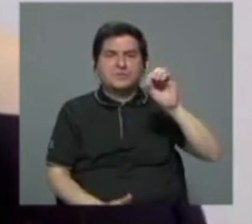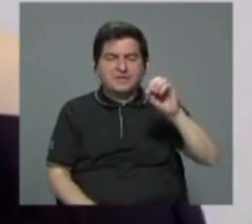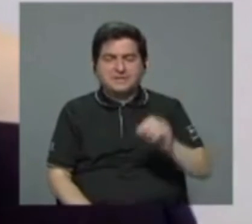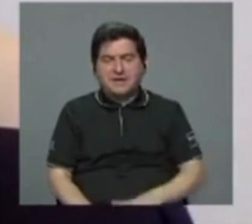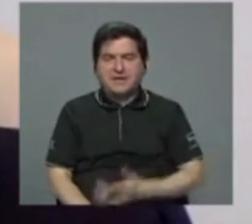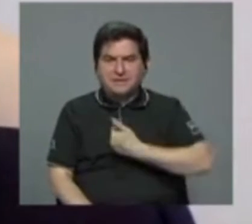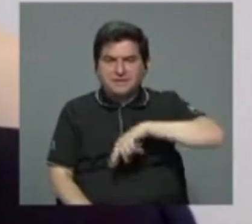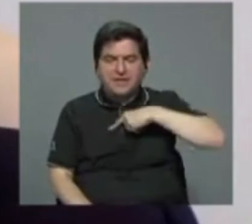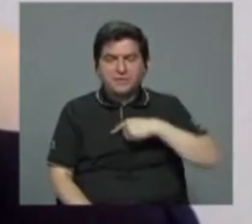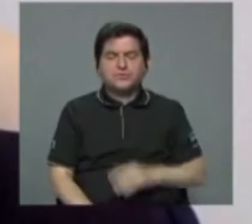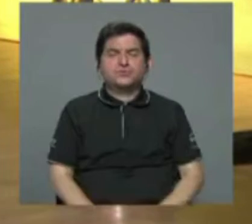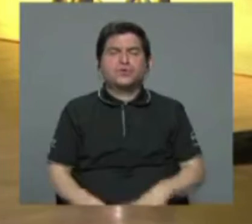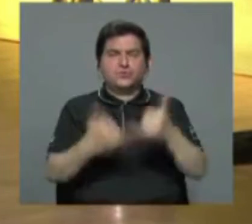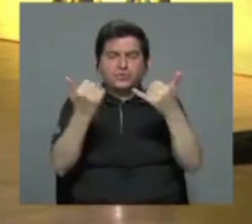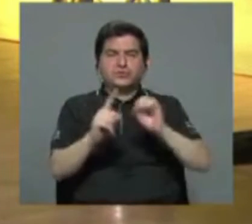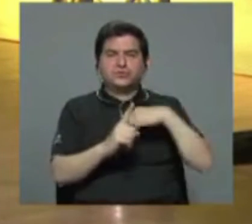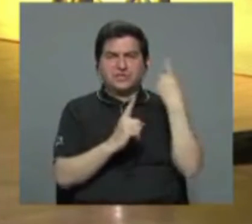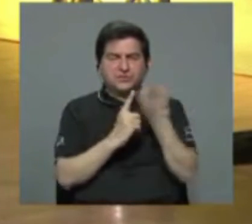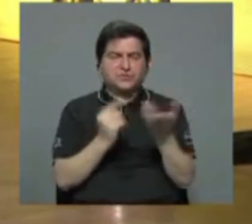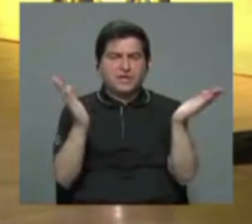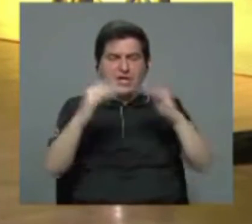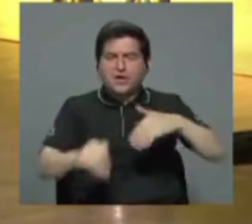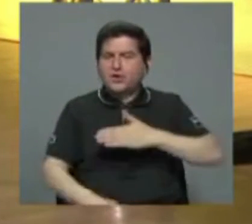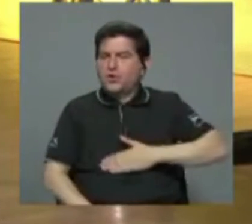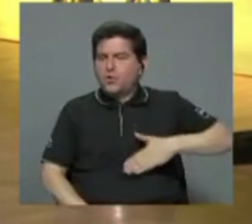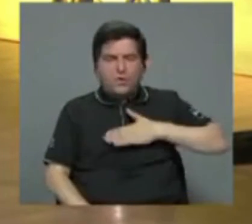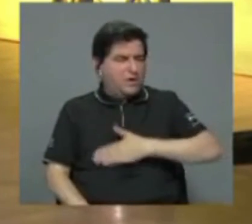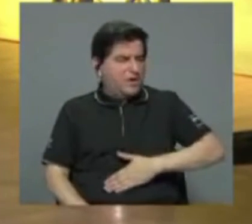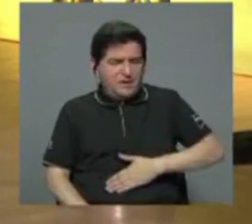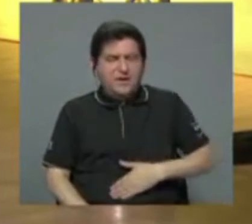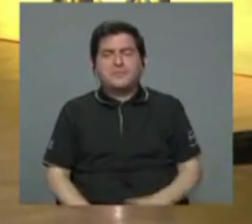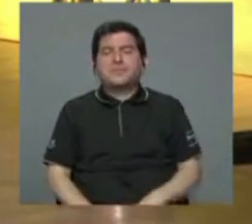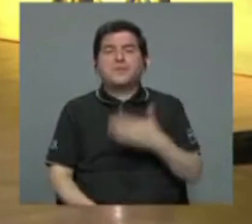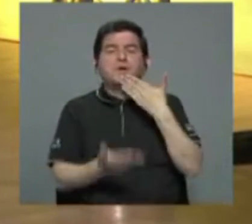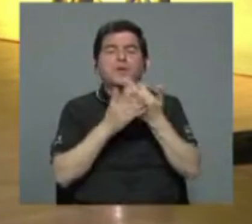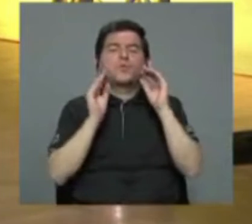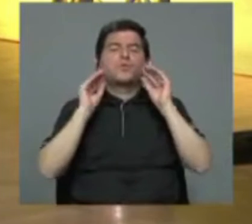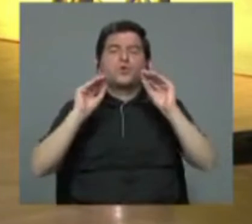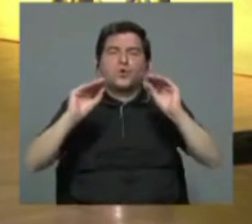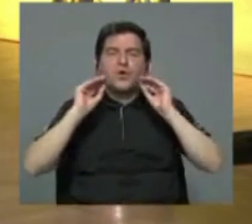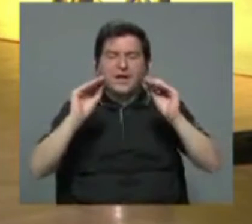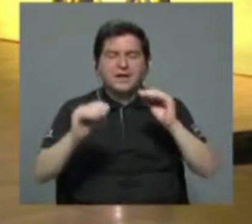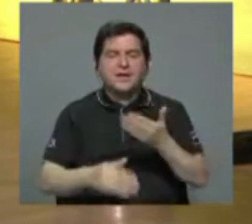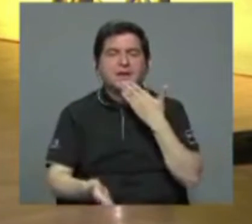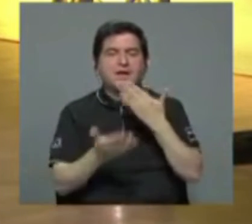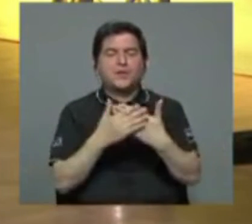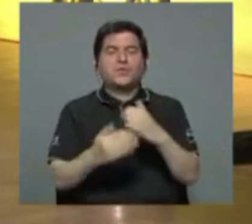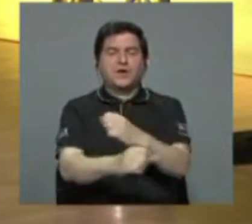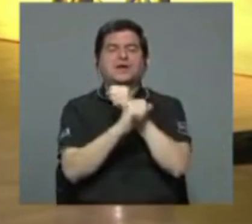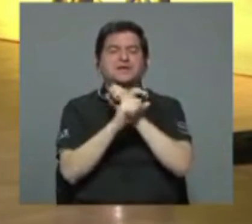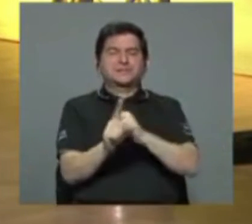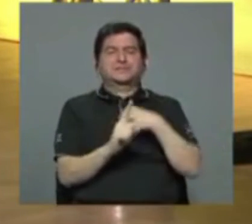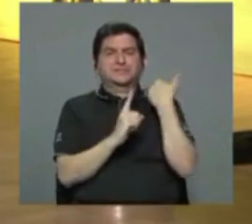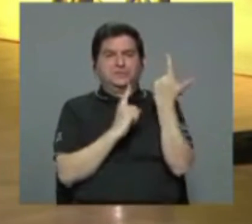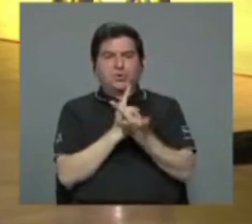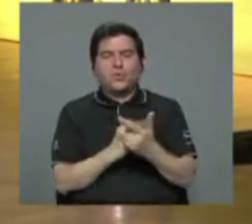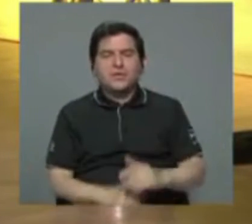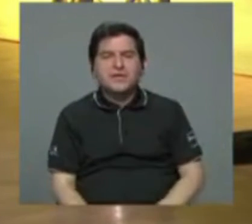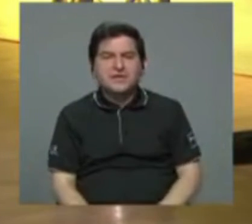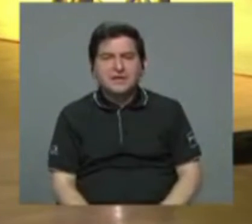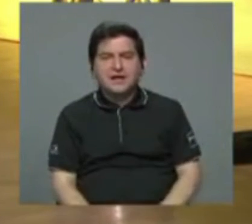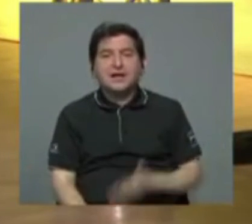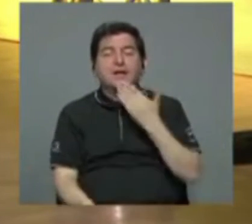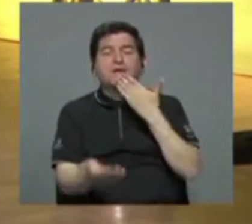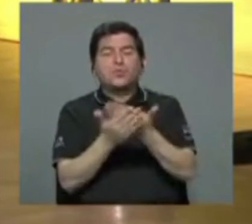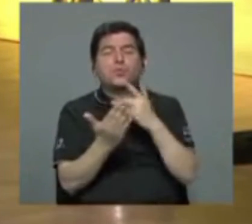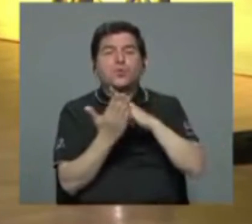llegado a sociedades en donde no haya hambre, en donde haya una buena educación, donde haya una buena seguridad social, en donde haya